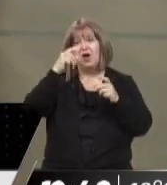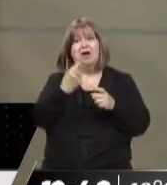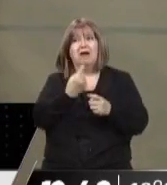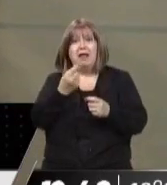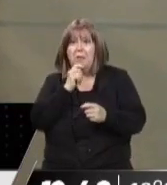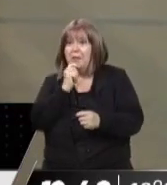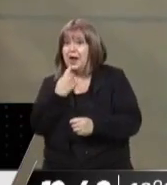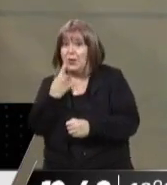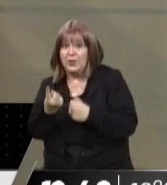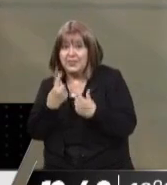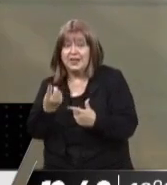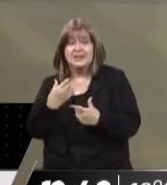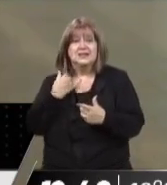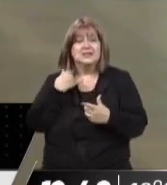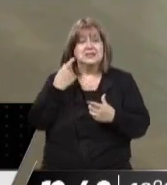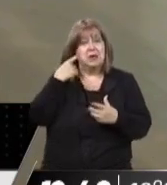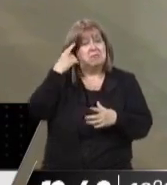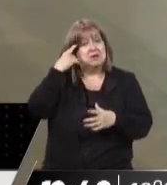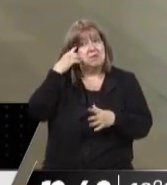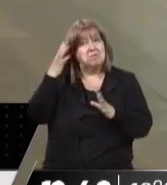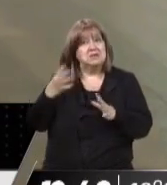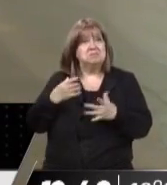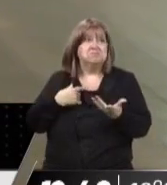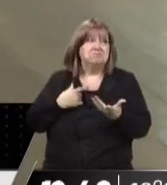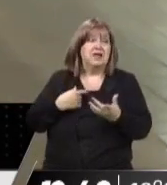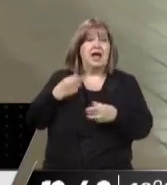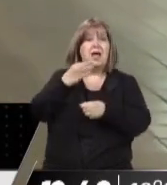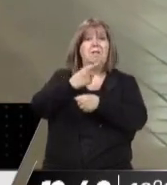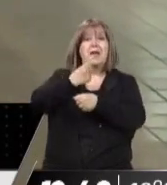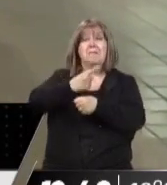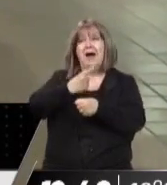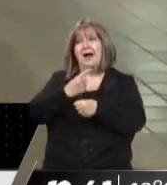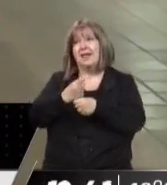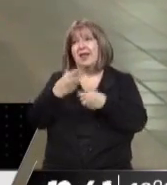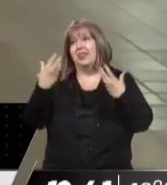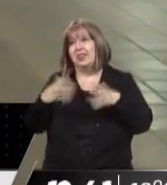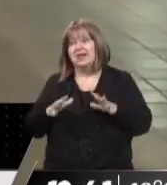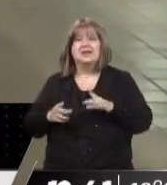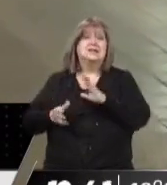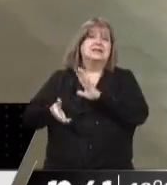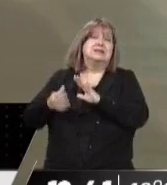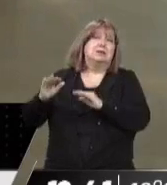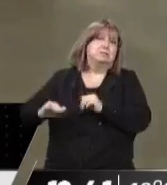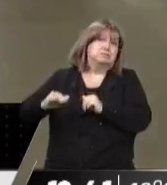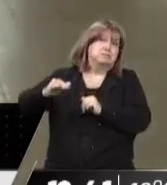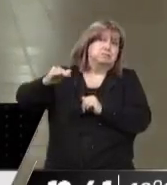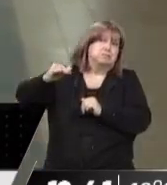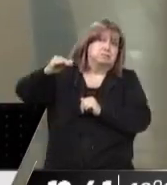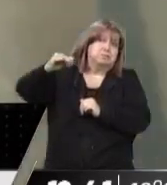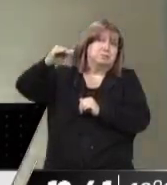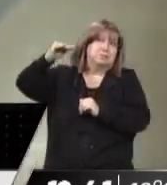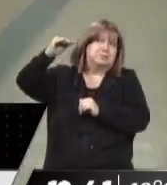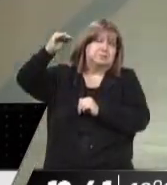maravillosa, porque imagínense, se descolgaron por mil motivos de la primaria, pero vamos a ver gente de edades muy